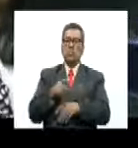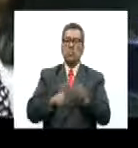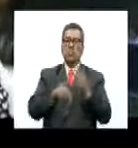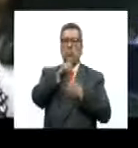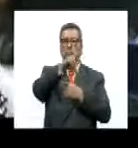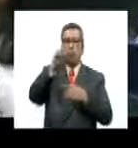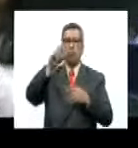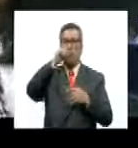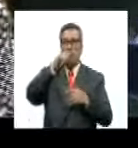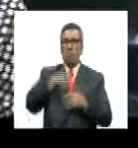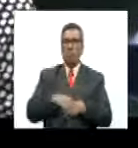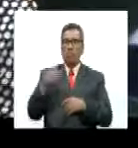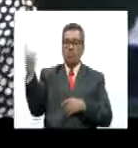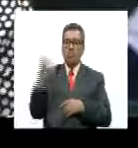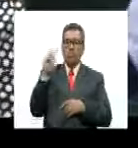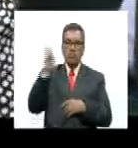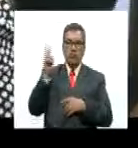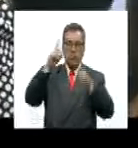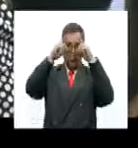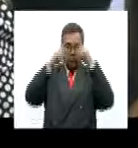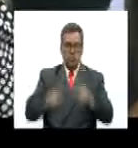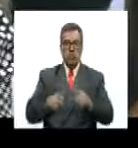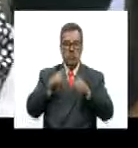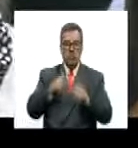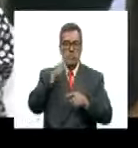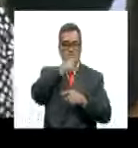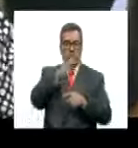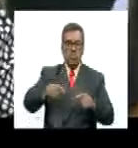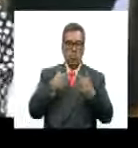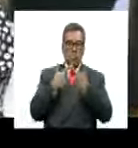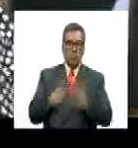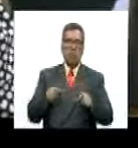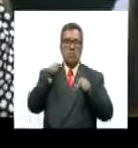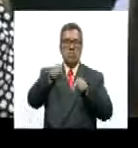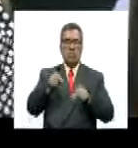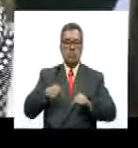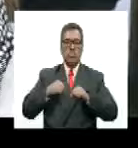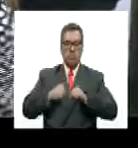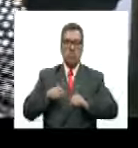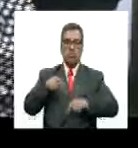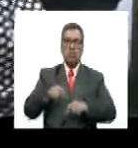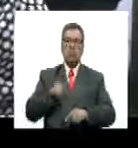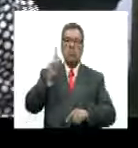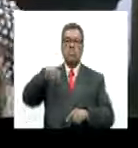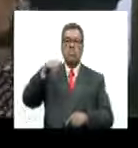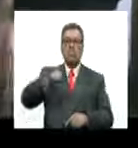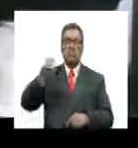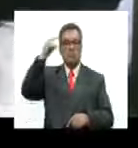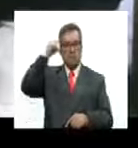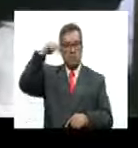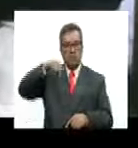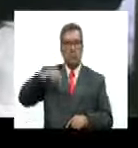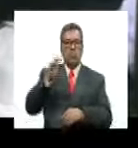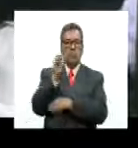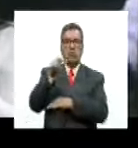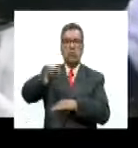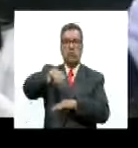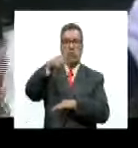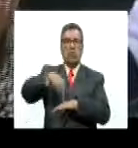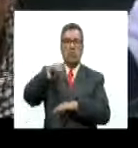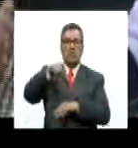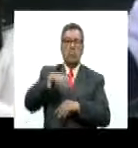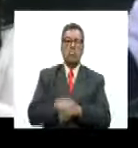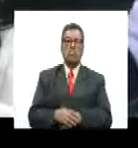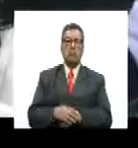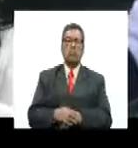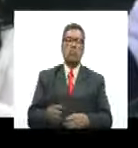de 200 años Venezuela decidió ser un pueblo libre, independiente y soberano. Asimismo, hoy, desde esta Asamblea Nacional,